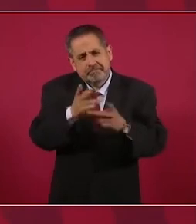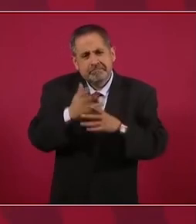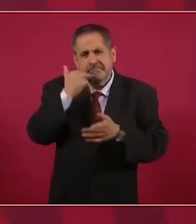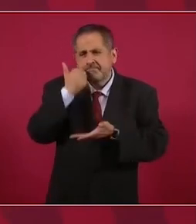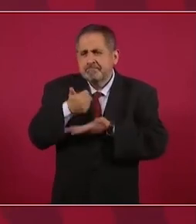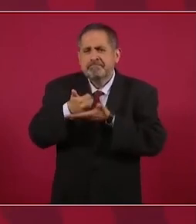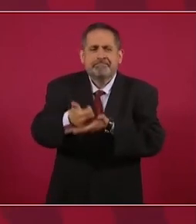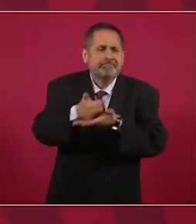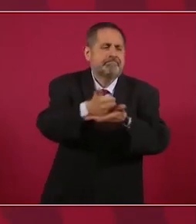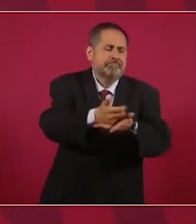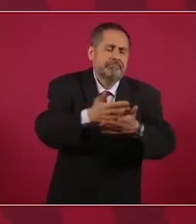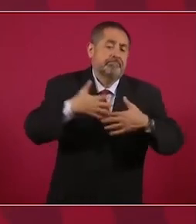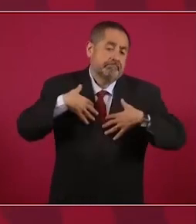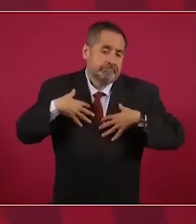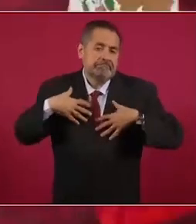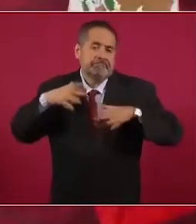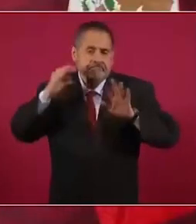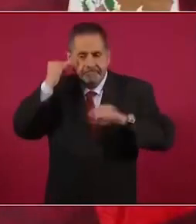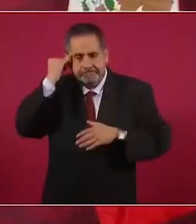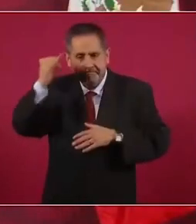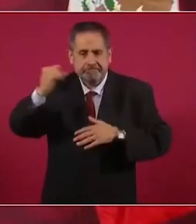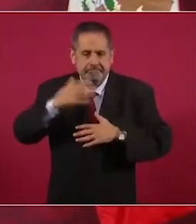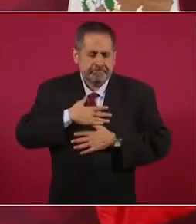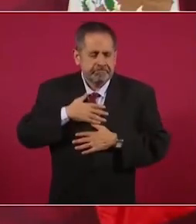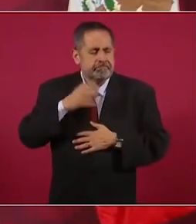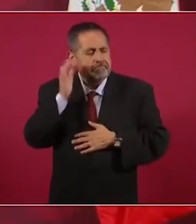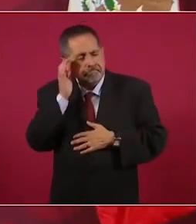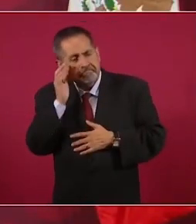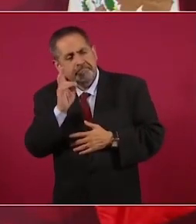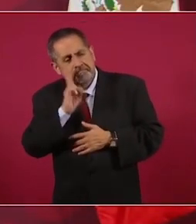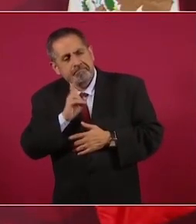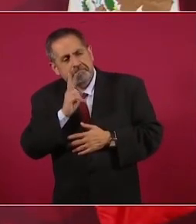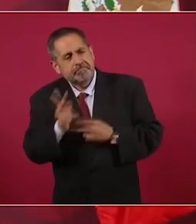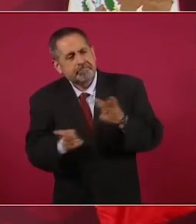queriendo ayudar y escuchando.